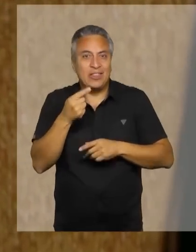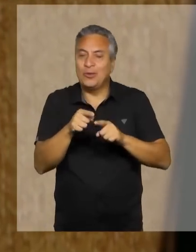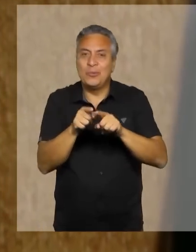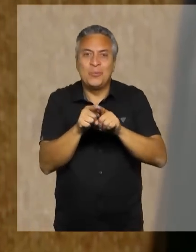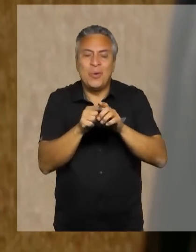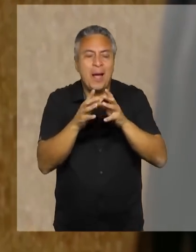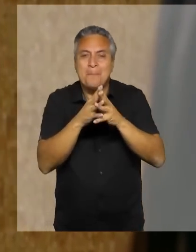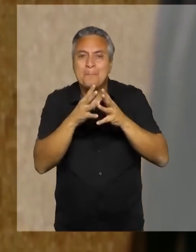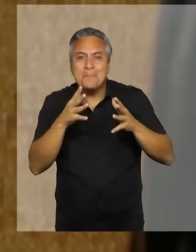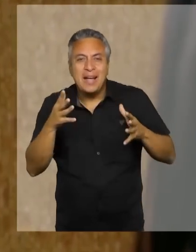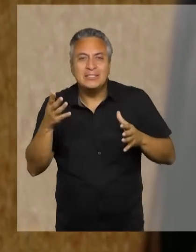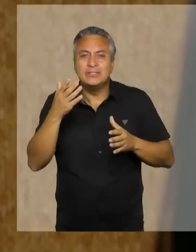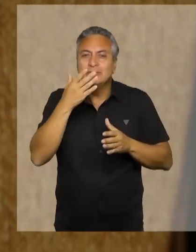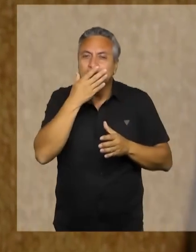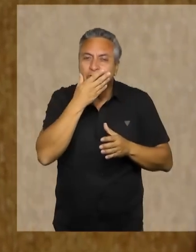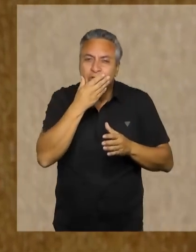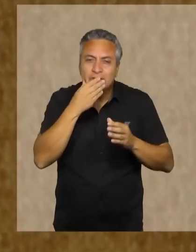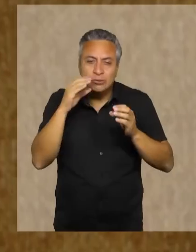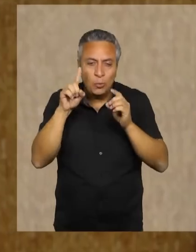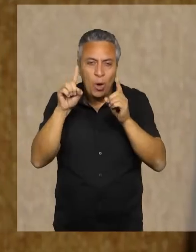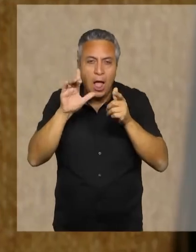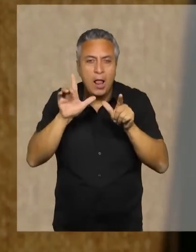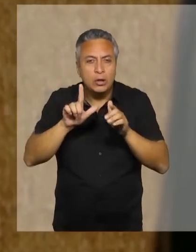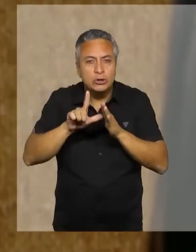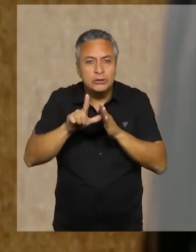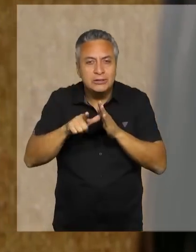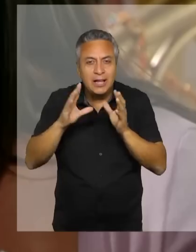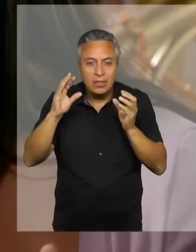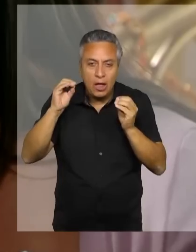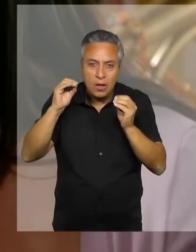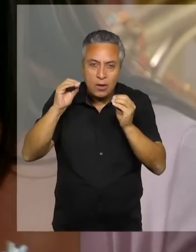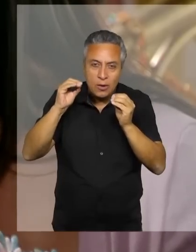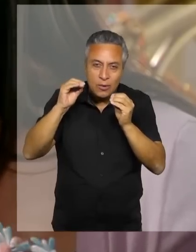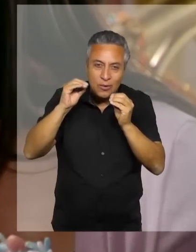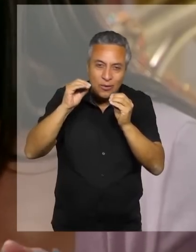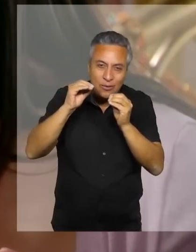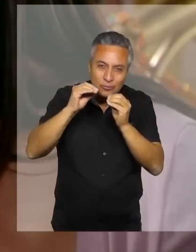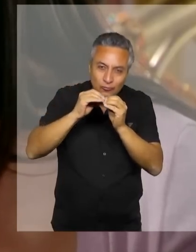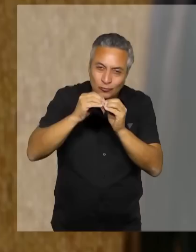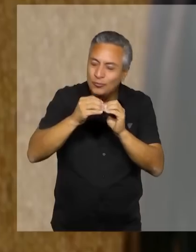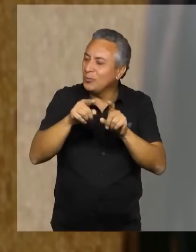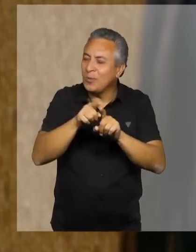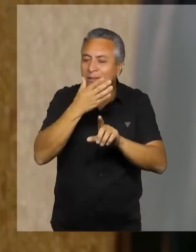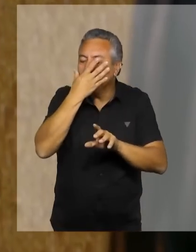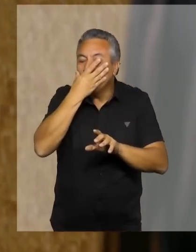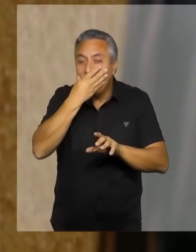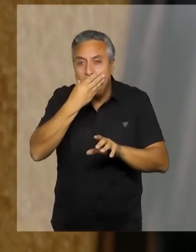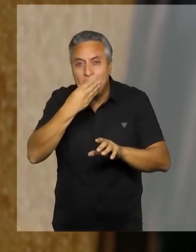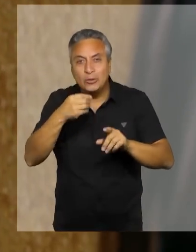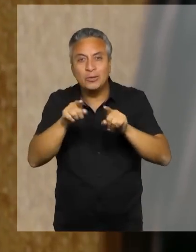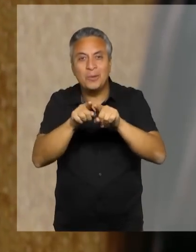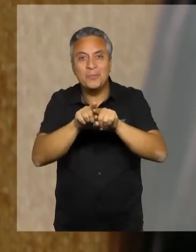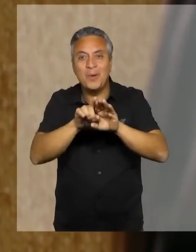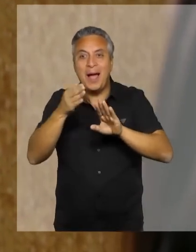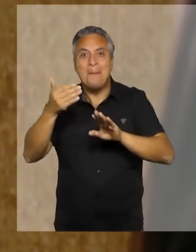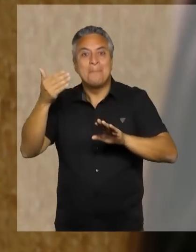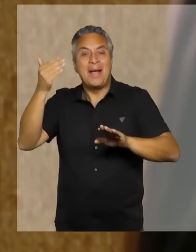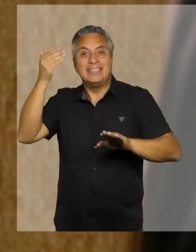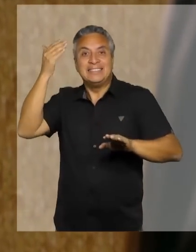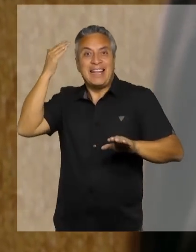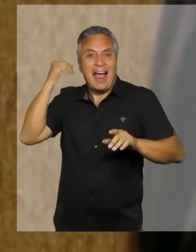como lento. Ay, no sé. Fue hermoso, la verdad. Como que no fue nada de pasado, no fue nada de jote,